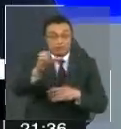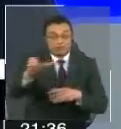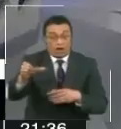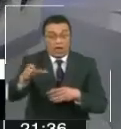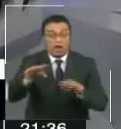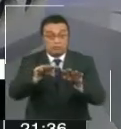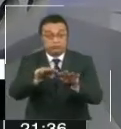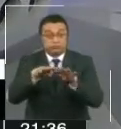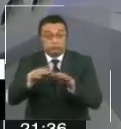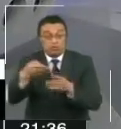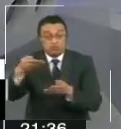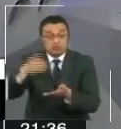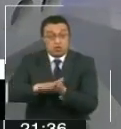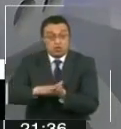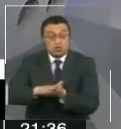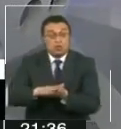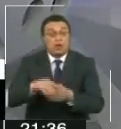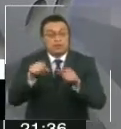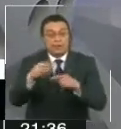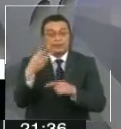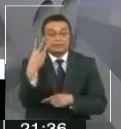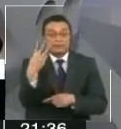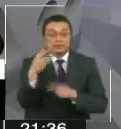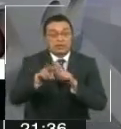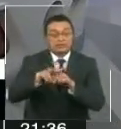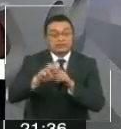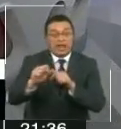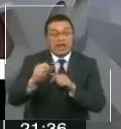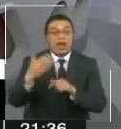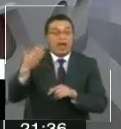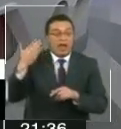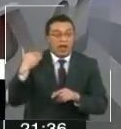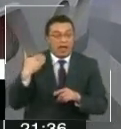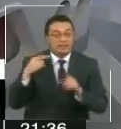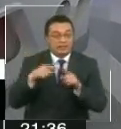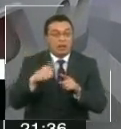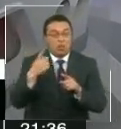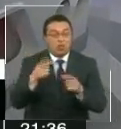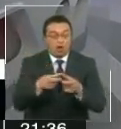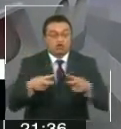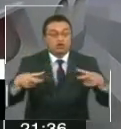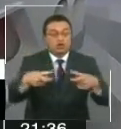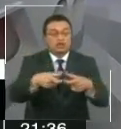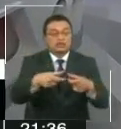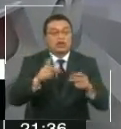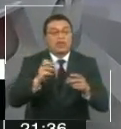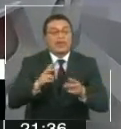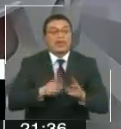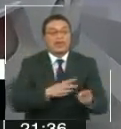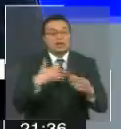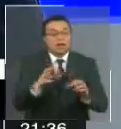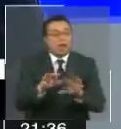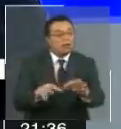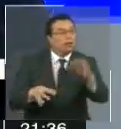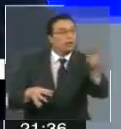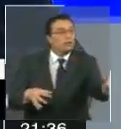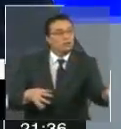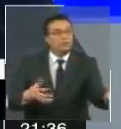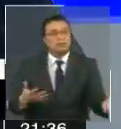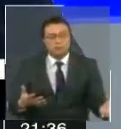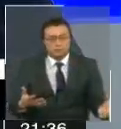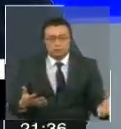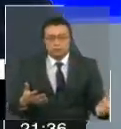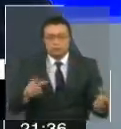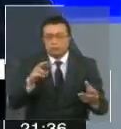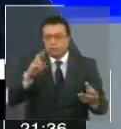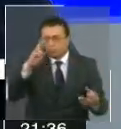fueron ejecutadas, hay 3 que ya habían sido sometidas a un consejo de guerra. Es decir, él